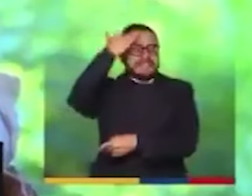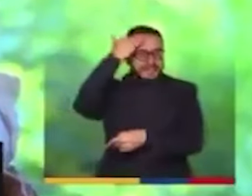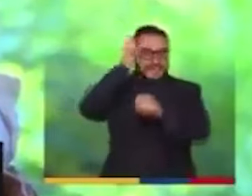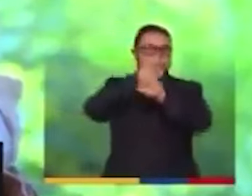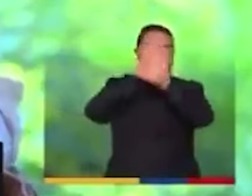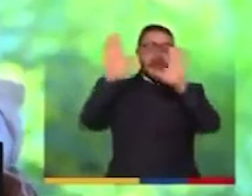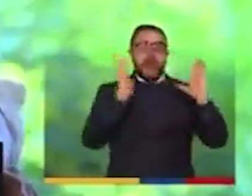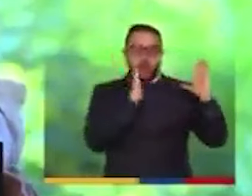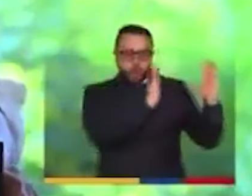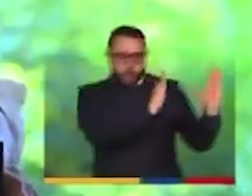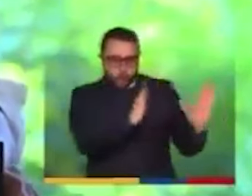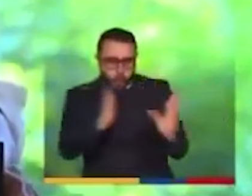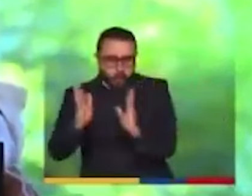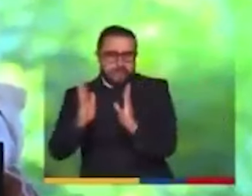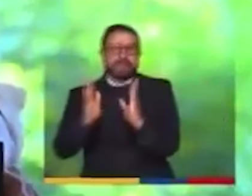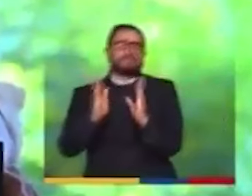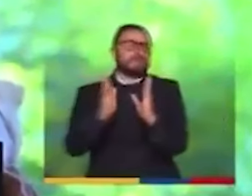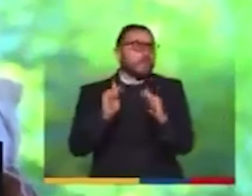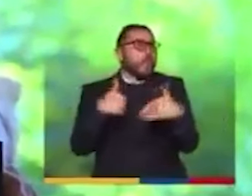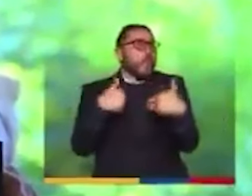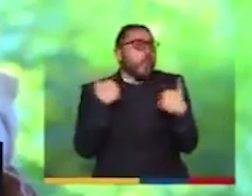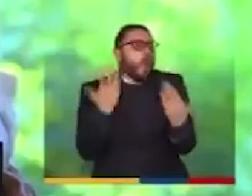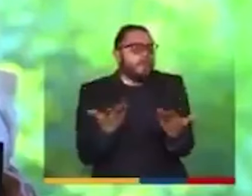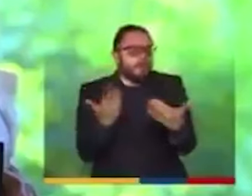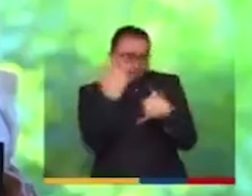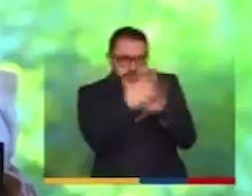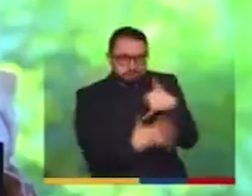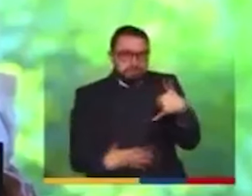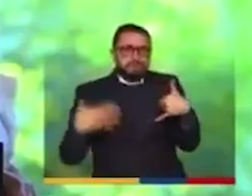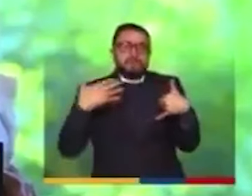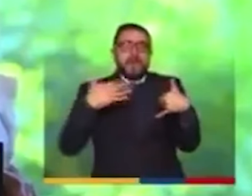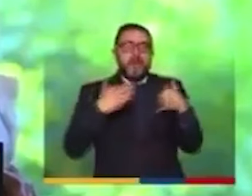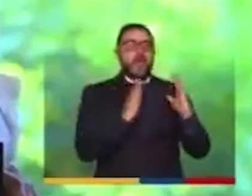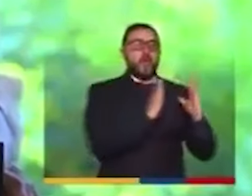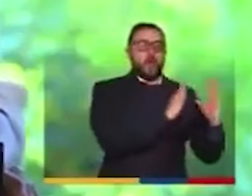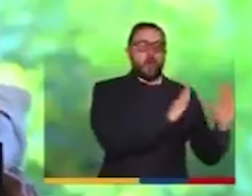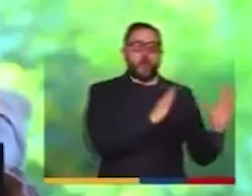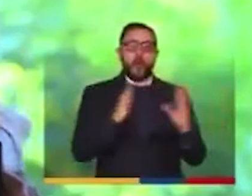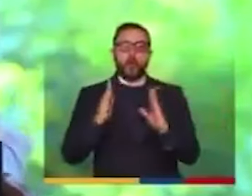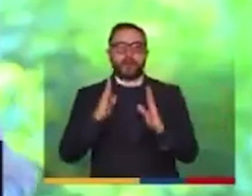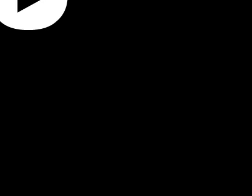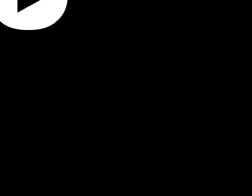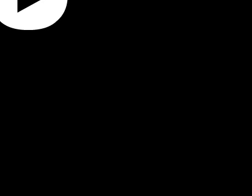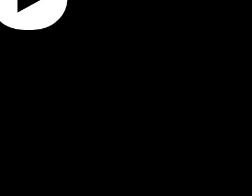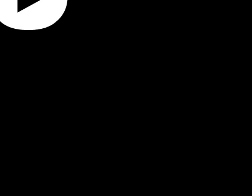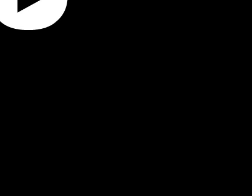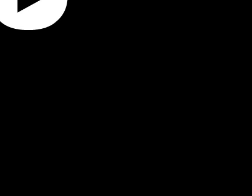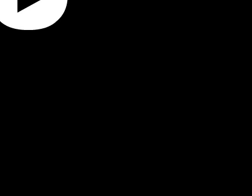orden posible en una sociedad es el orden de la justicia.